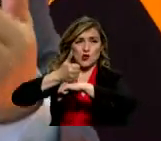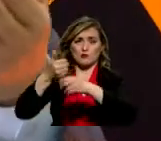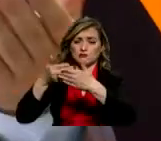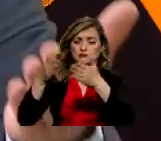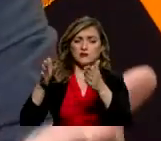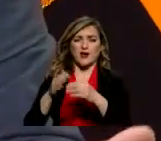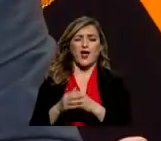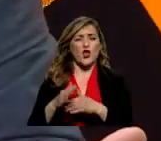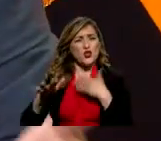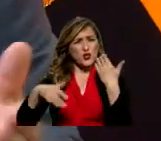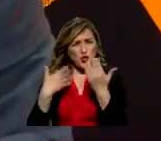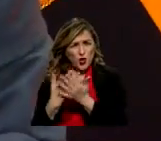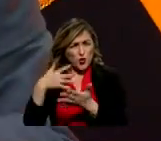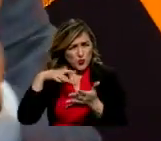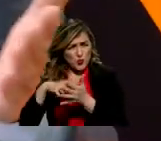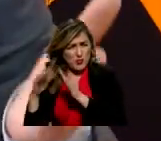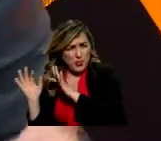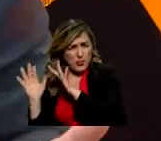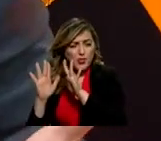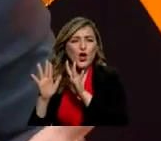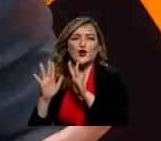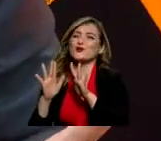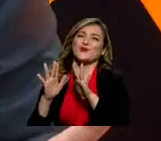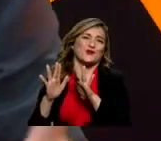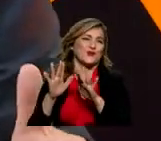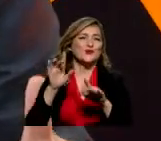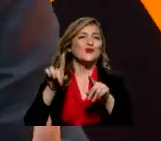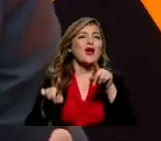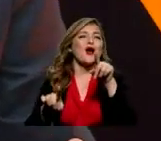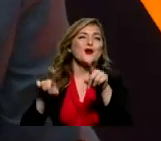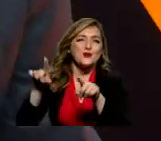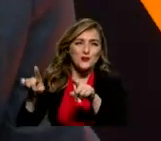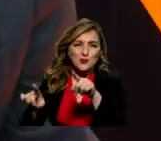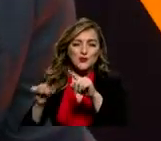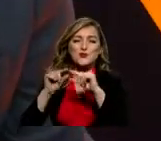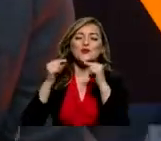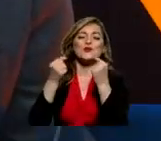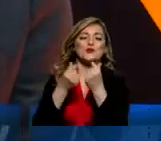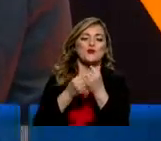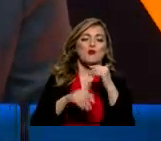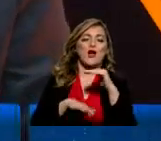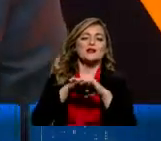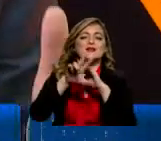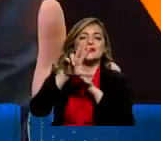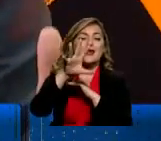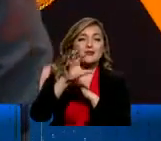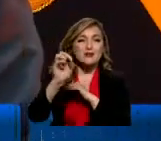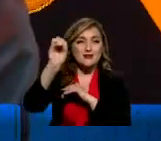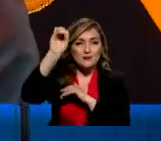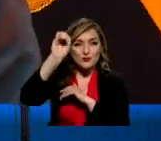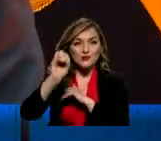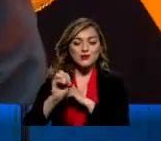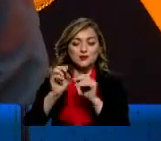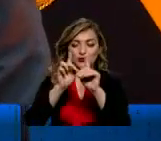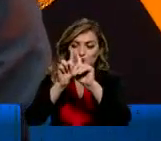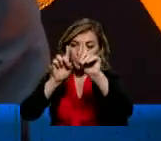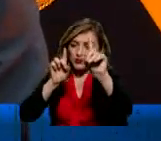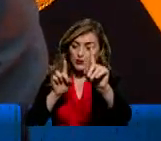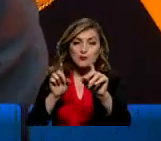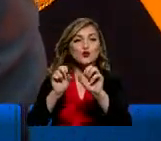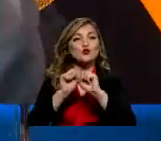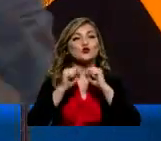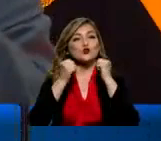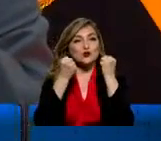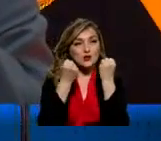es que van todos los estudiantes, se cumple justamente el protocolo, que son el 30% del aforo, que tenga el distanciamiento